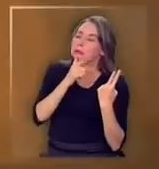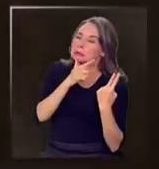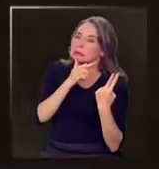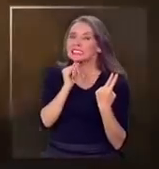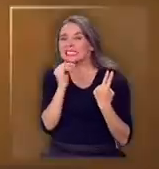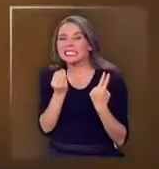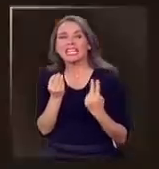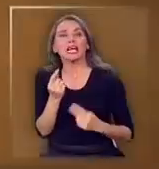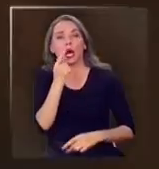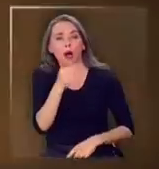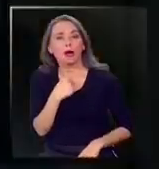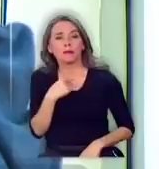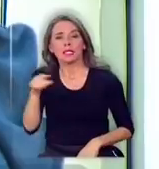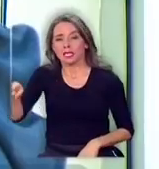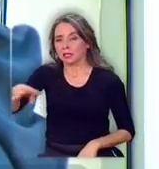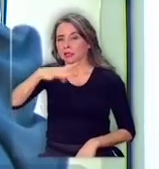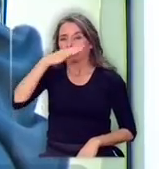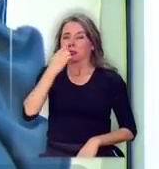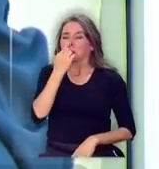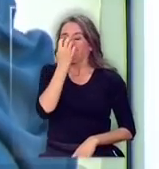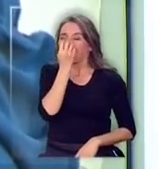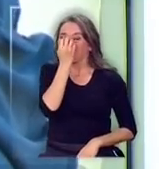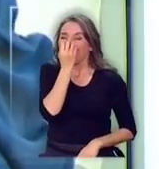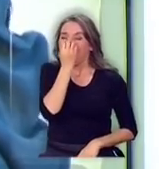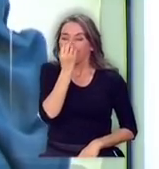lo menos a mí me hacía picar la nariz, entonces